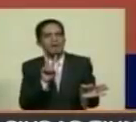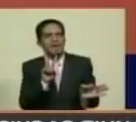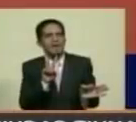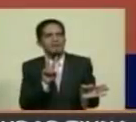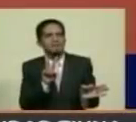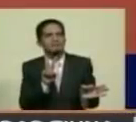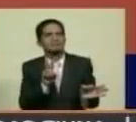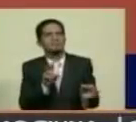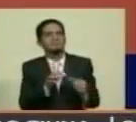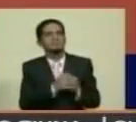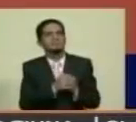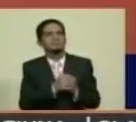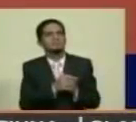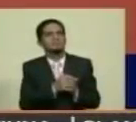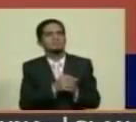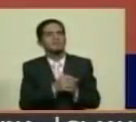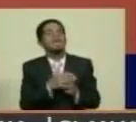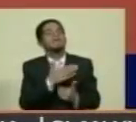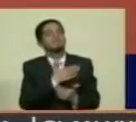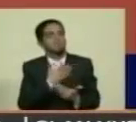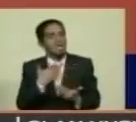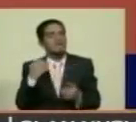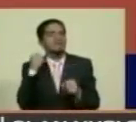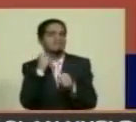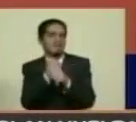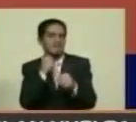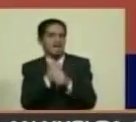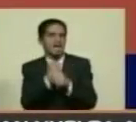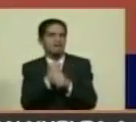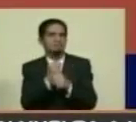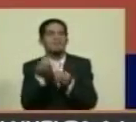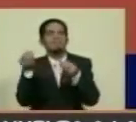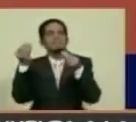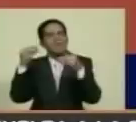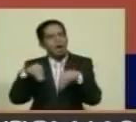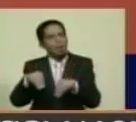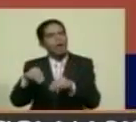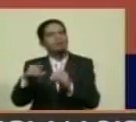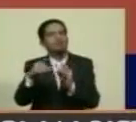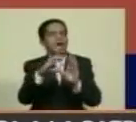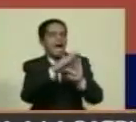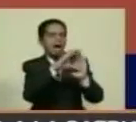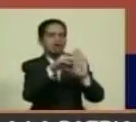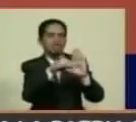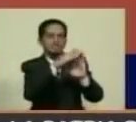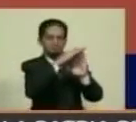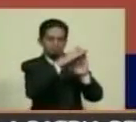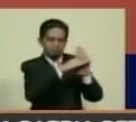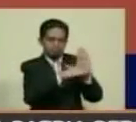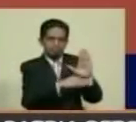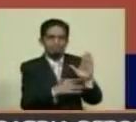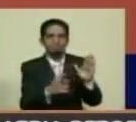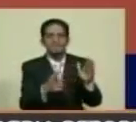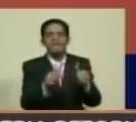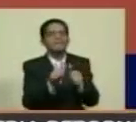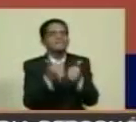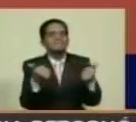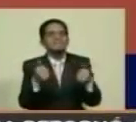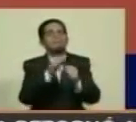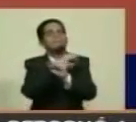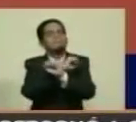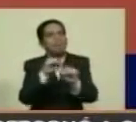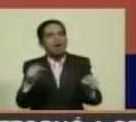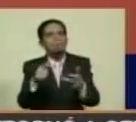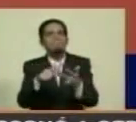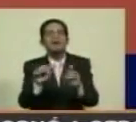a trabajar en base a las reglas de la democracia venezolana. Esa regla excluye bombas, asesinatos,